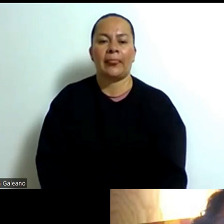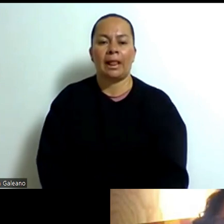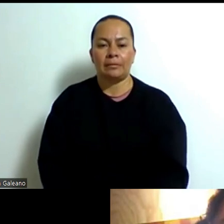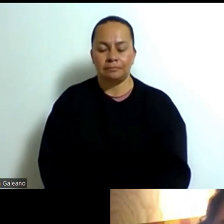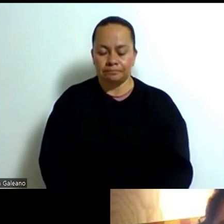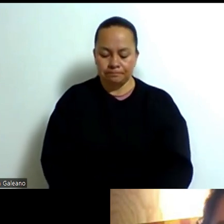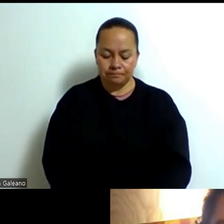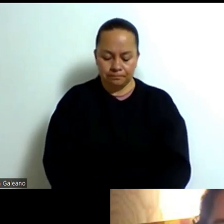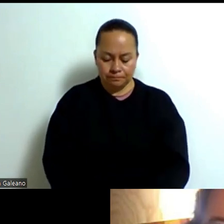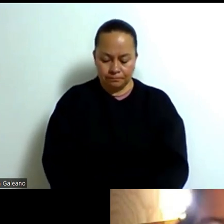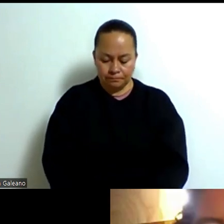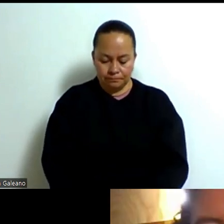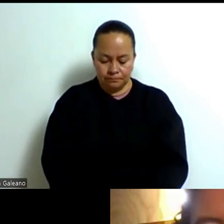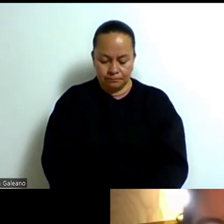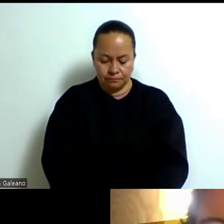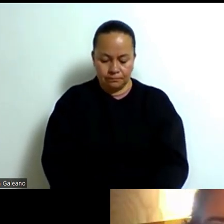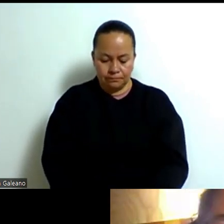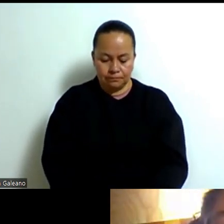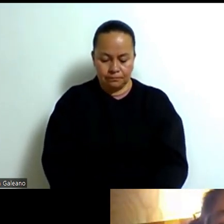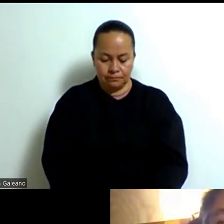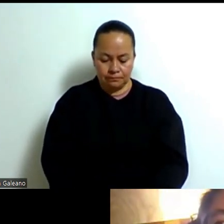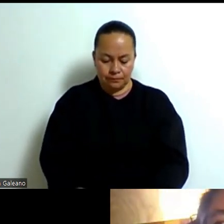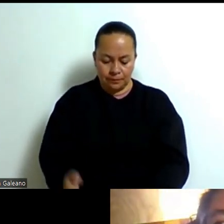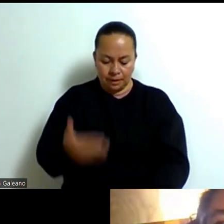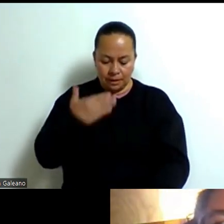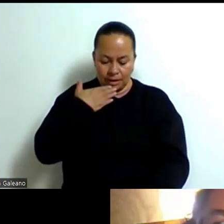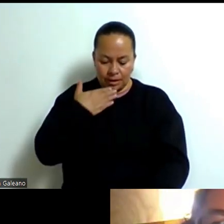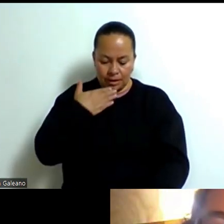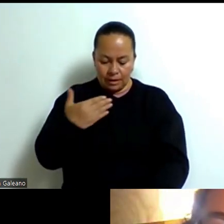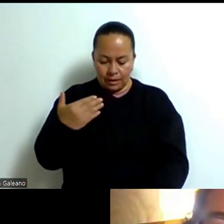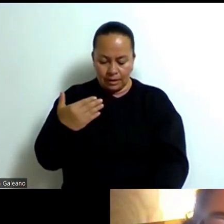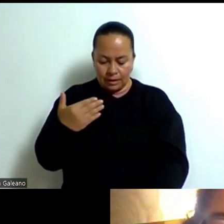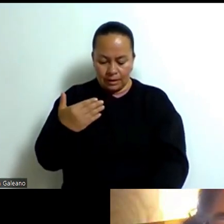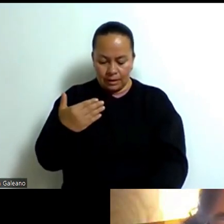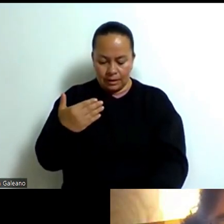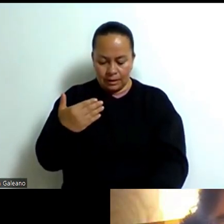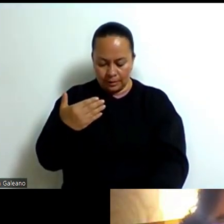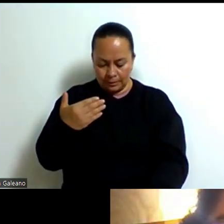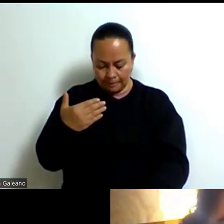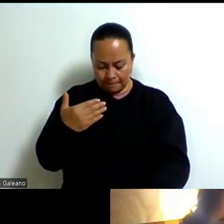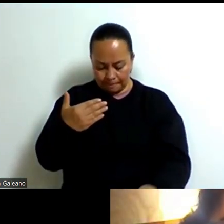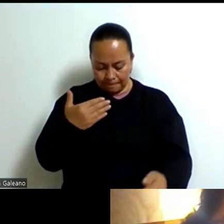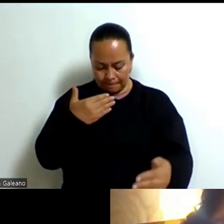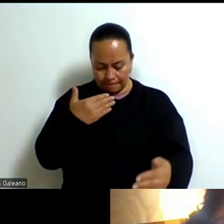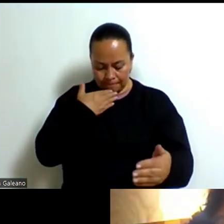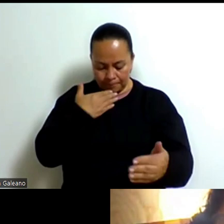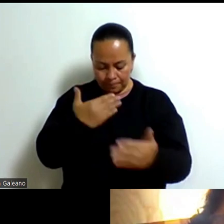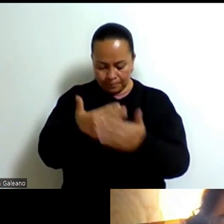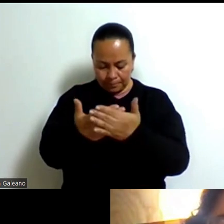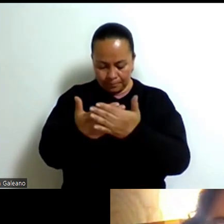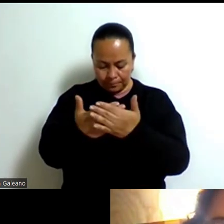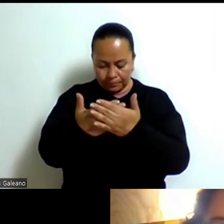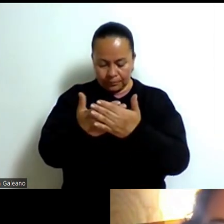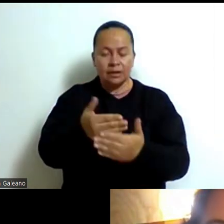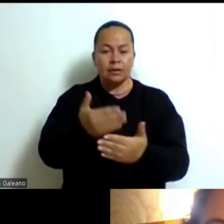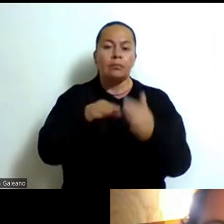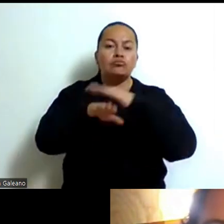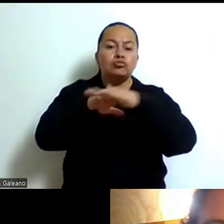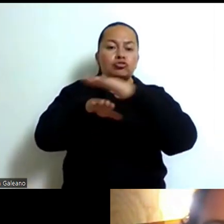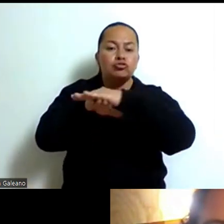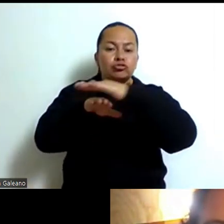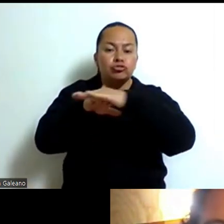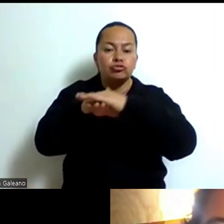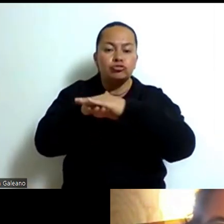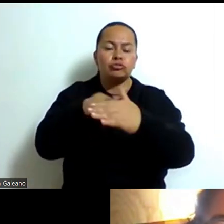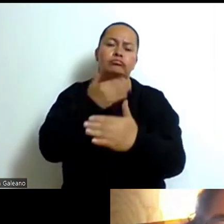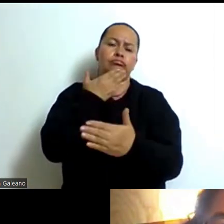bubulina Muchísimas gracias Pau Gracias por tu invitación y Gracias también a cada una